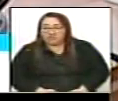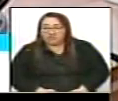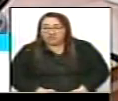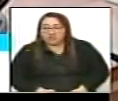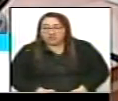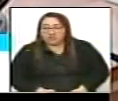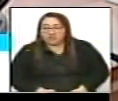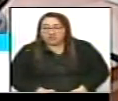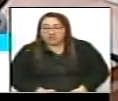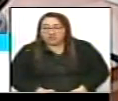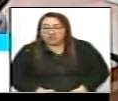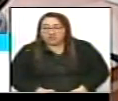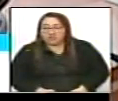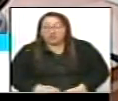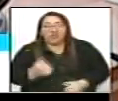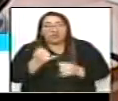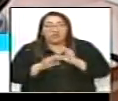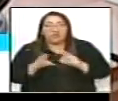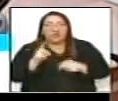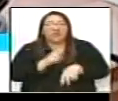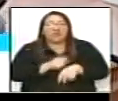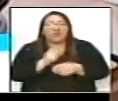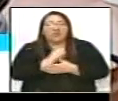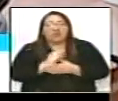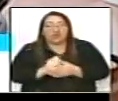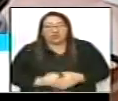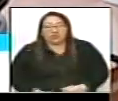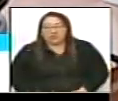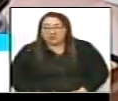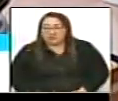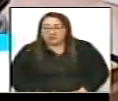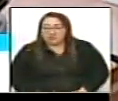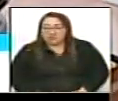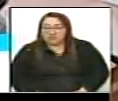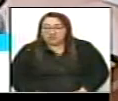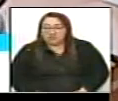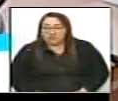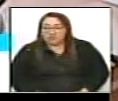vencimiento de los términos del contrato.